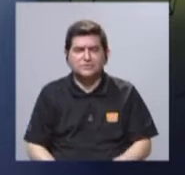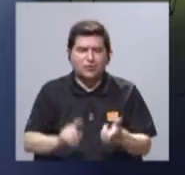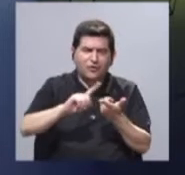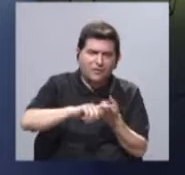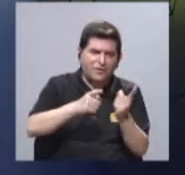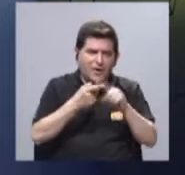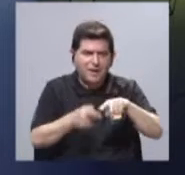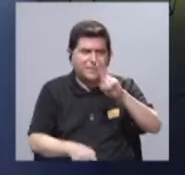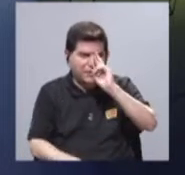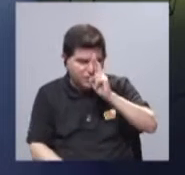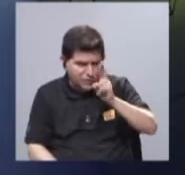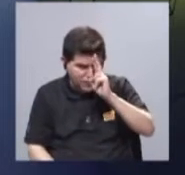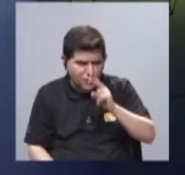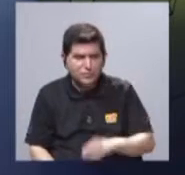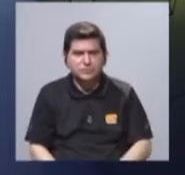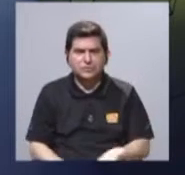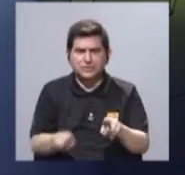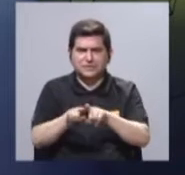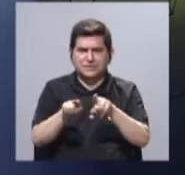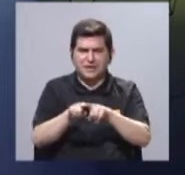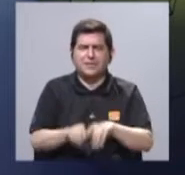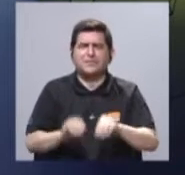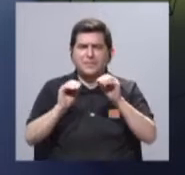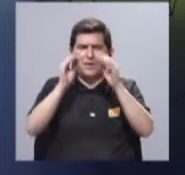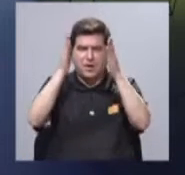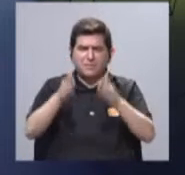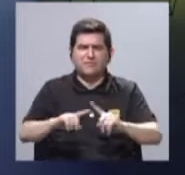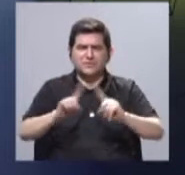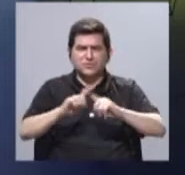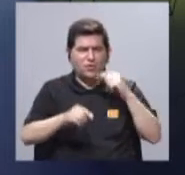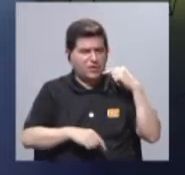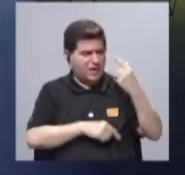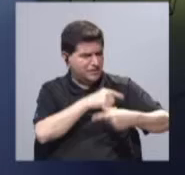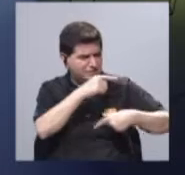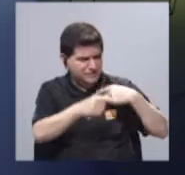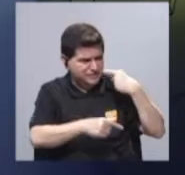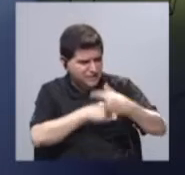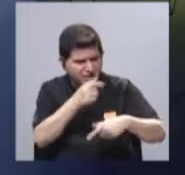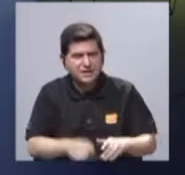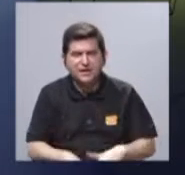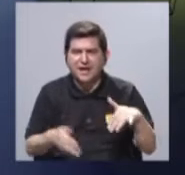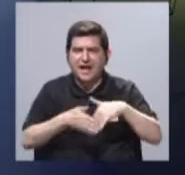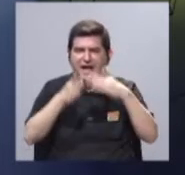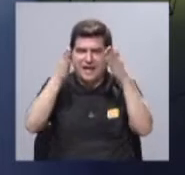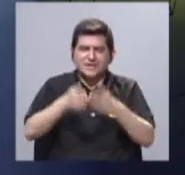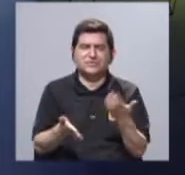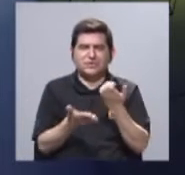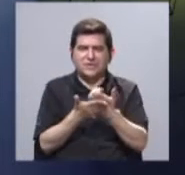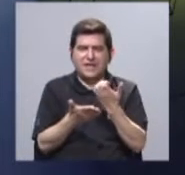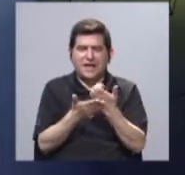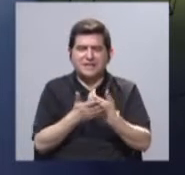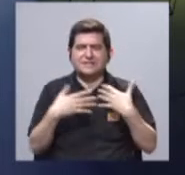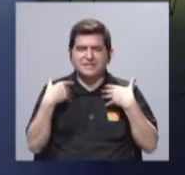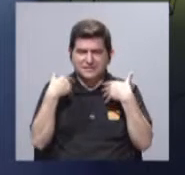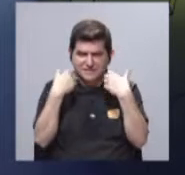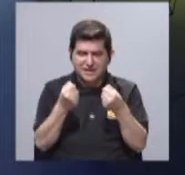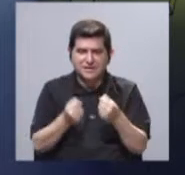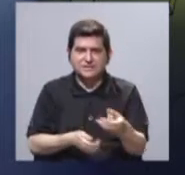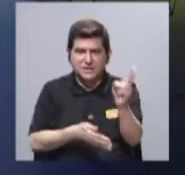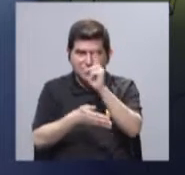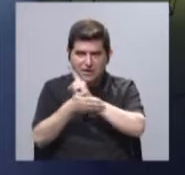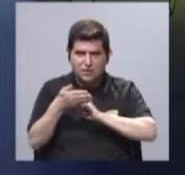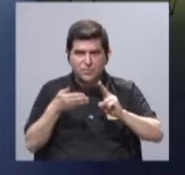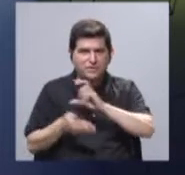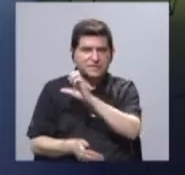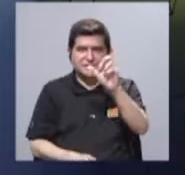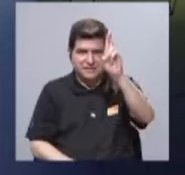y amigos maestro de tantas generaciones de estudiantes de economía de la salud de la